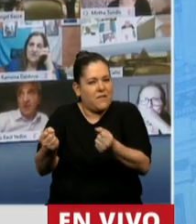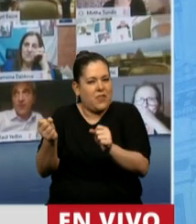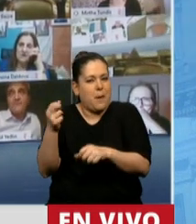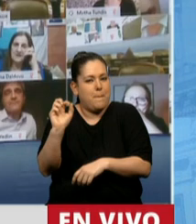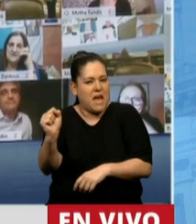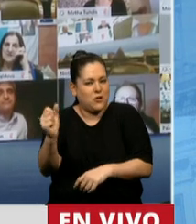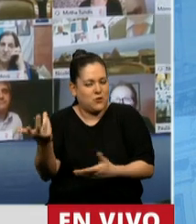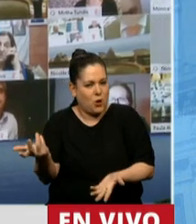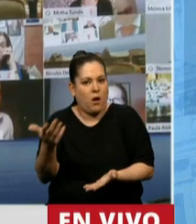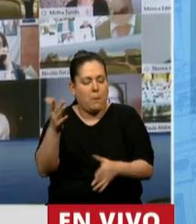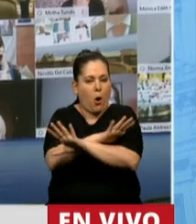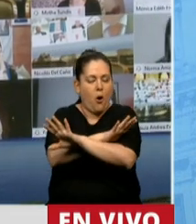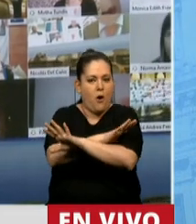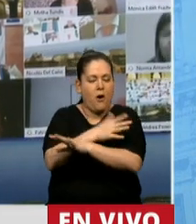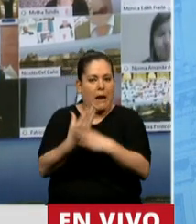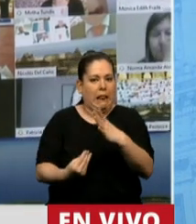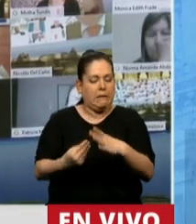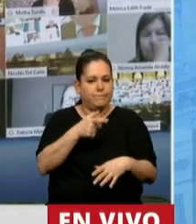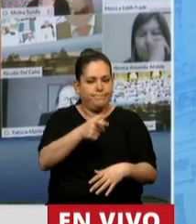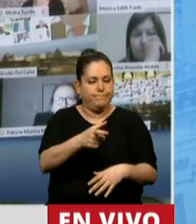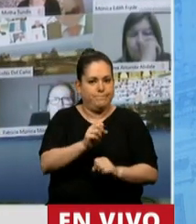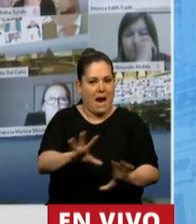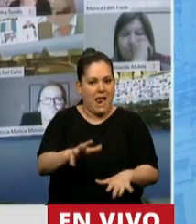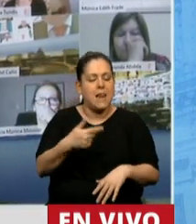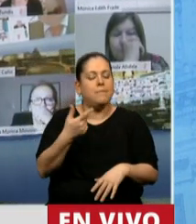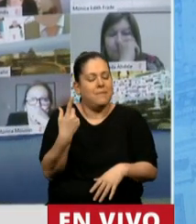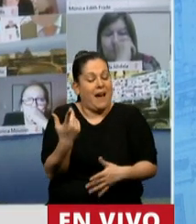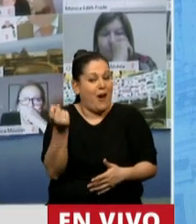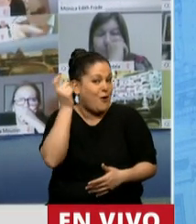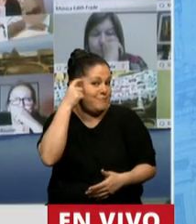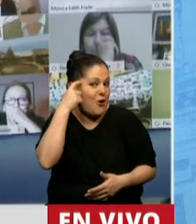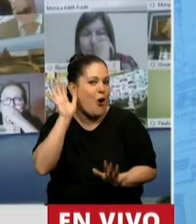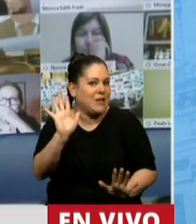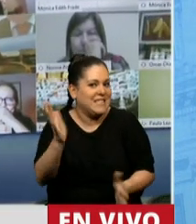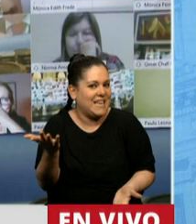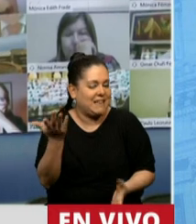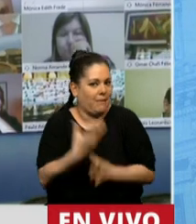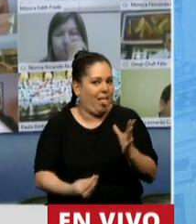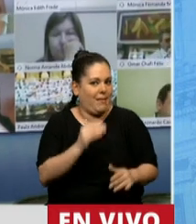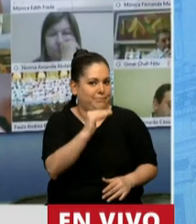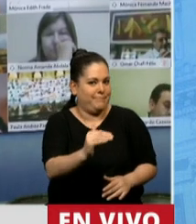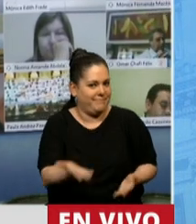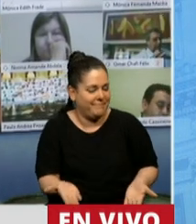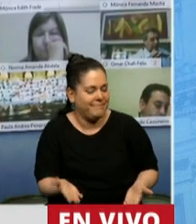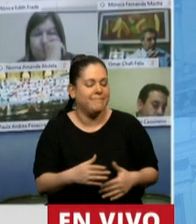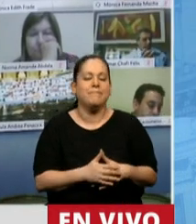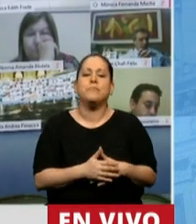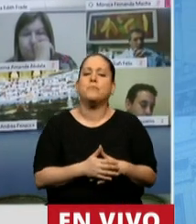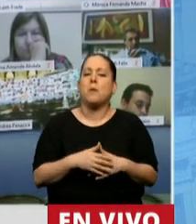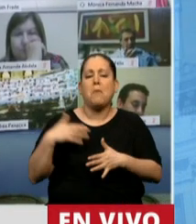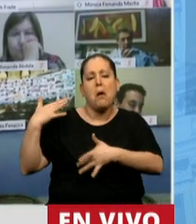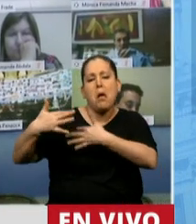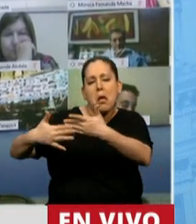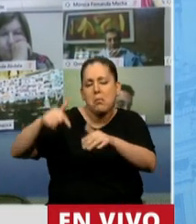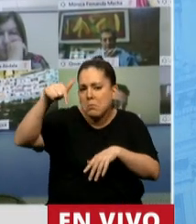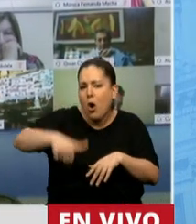equivocó claro cuando no se dice lo que se está pensando el subconsciente traición ocurren estos hechos pero vamos a a más acá en el tiempo